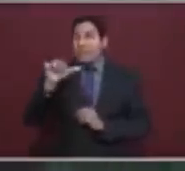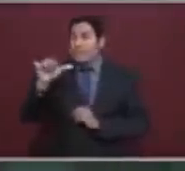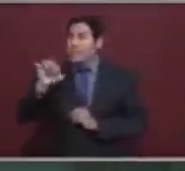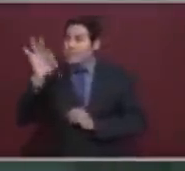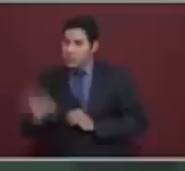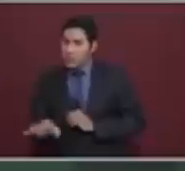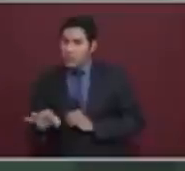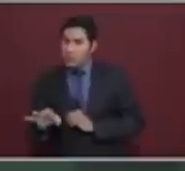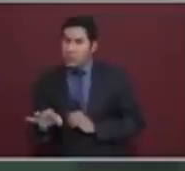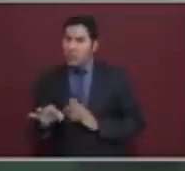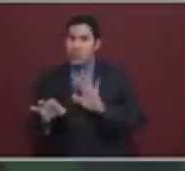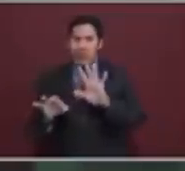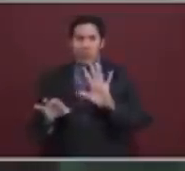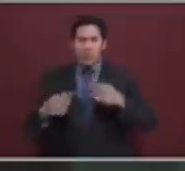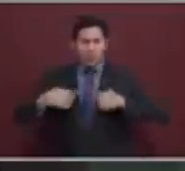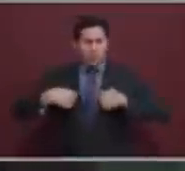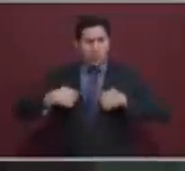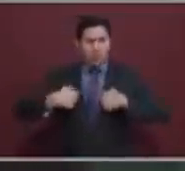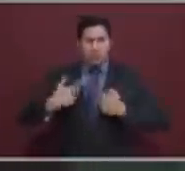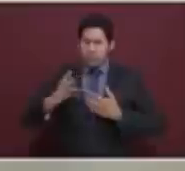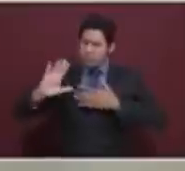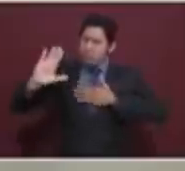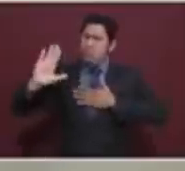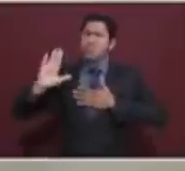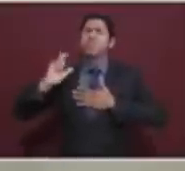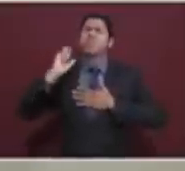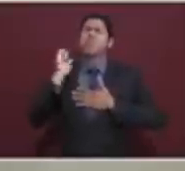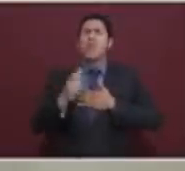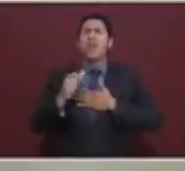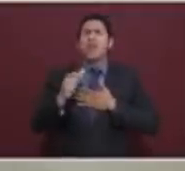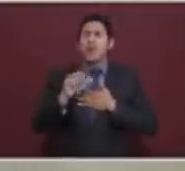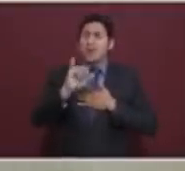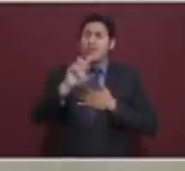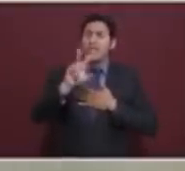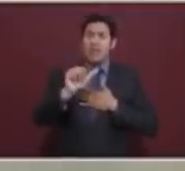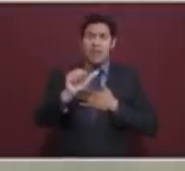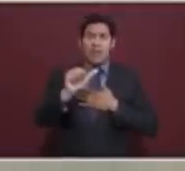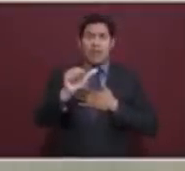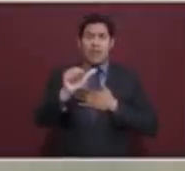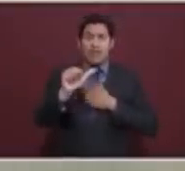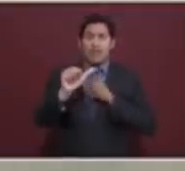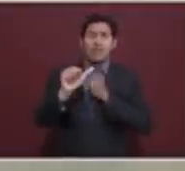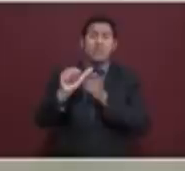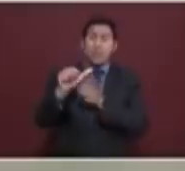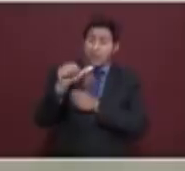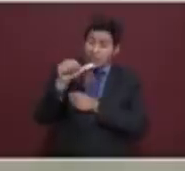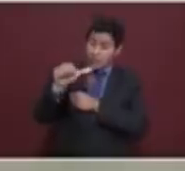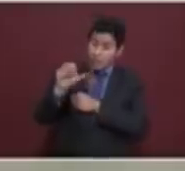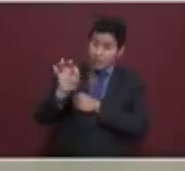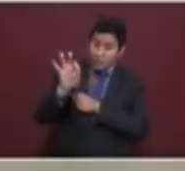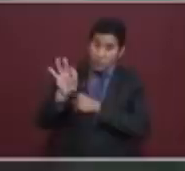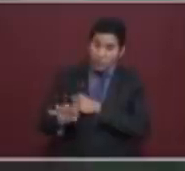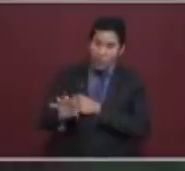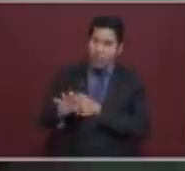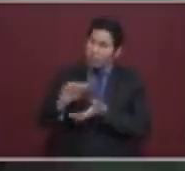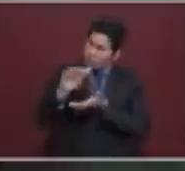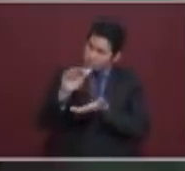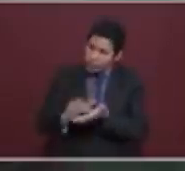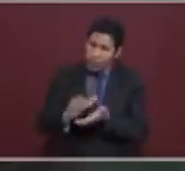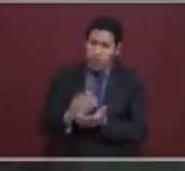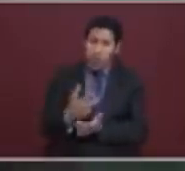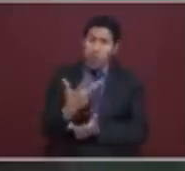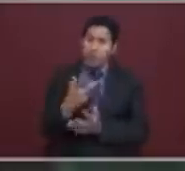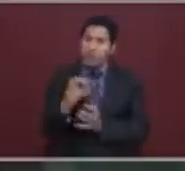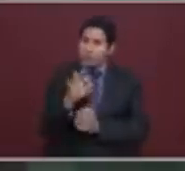nosotros hicimos el compromiso que estamos cumpliendo de bajar el iva del 16 al 8